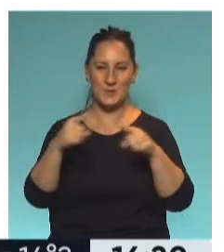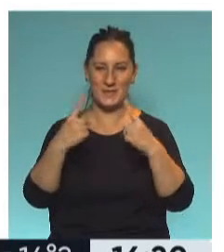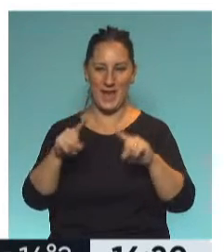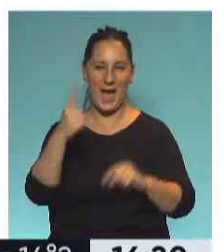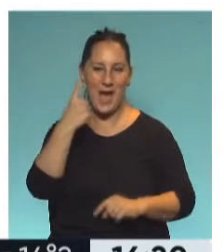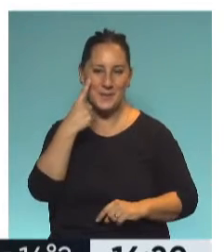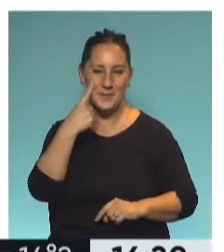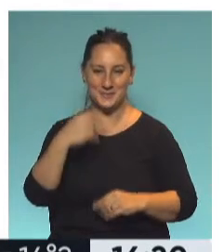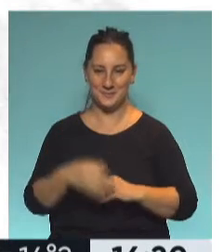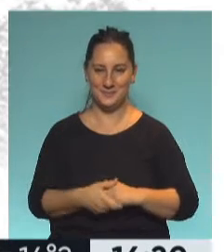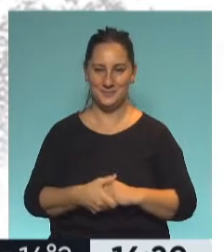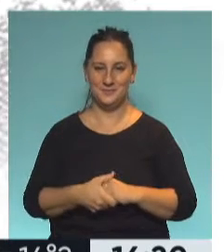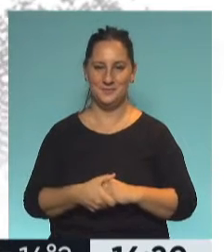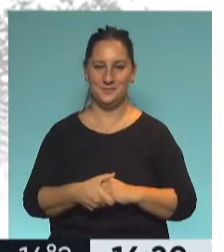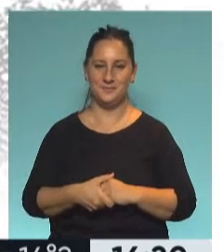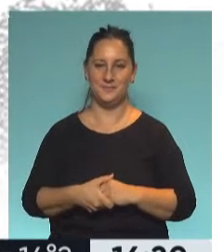a ver.